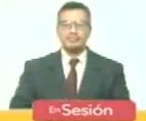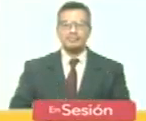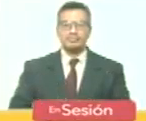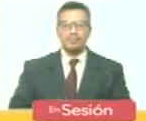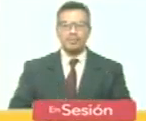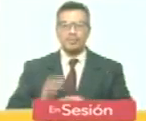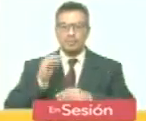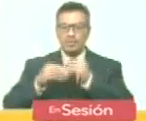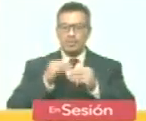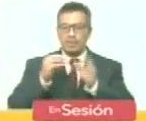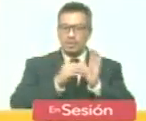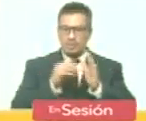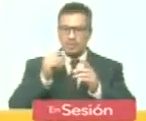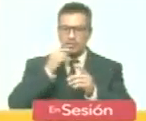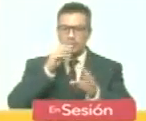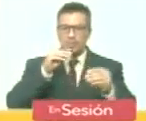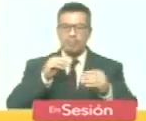abordemos